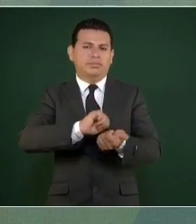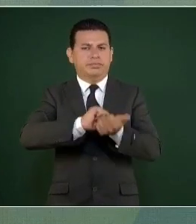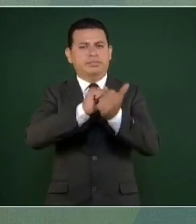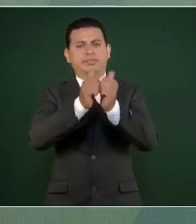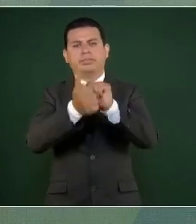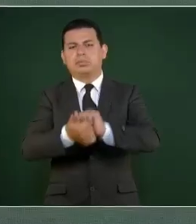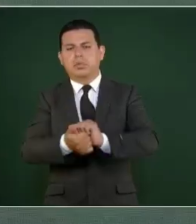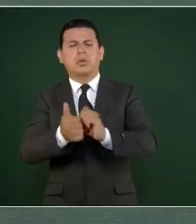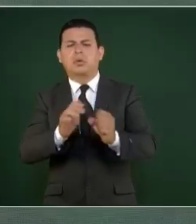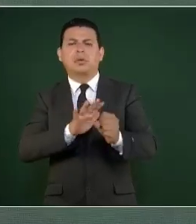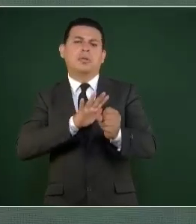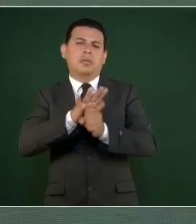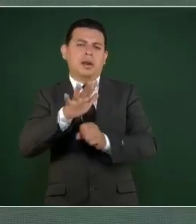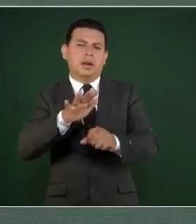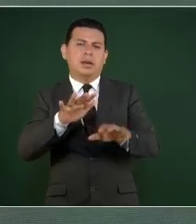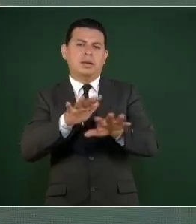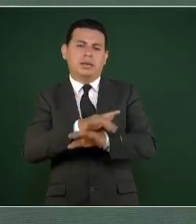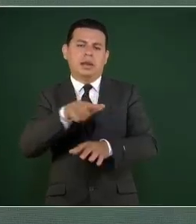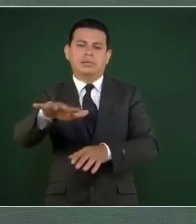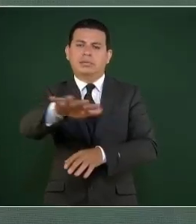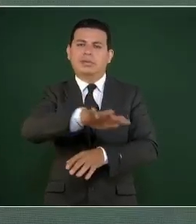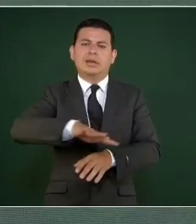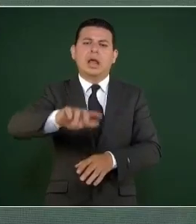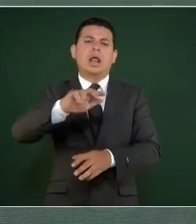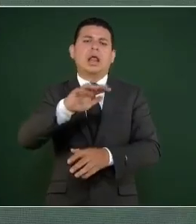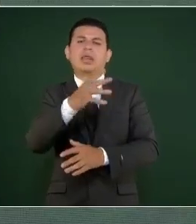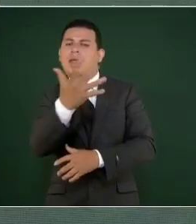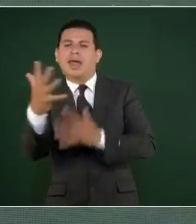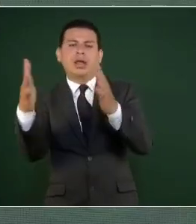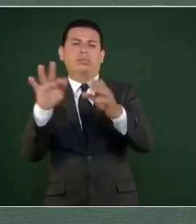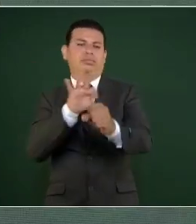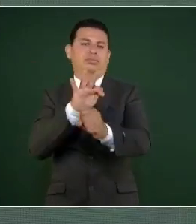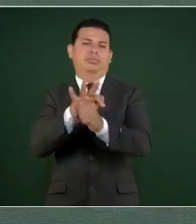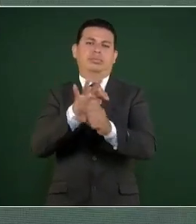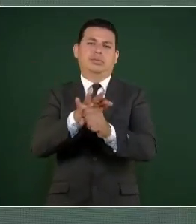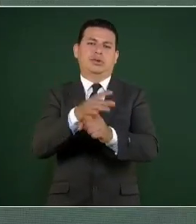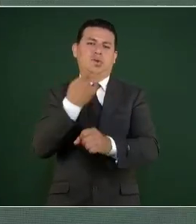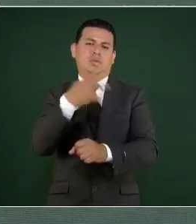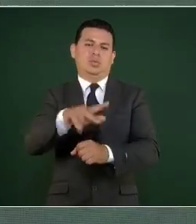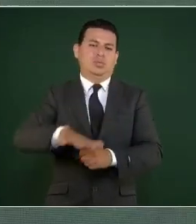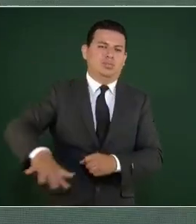convertirse en áreas naturales protegidas.